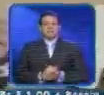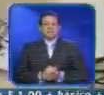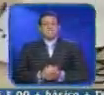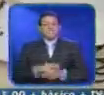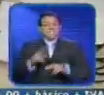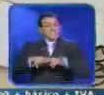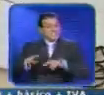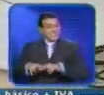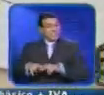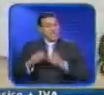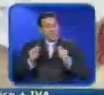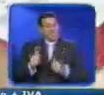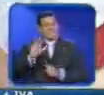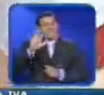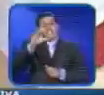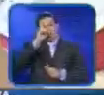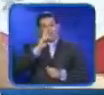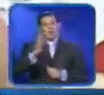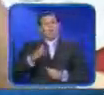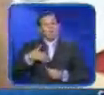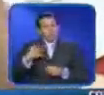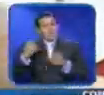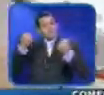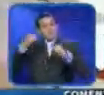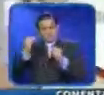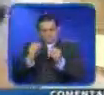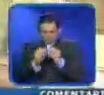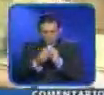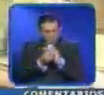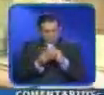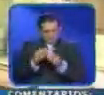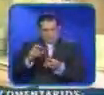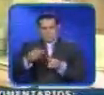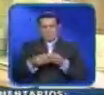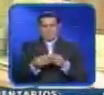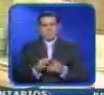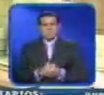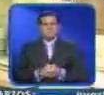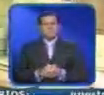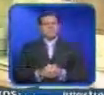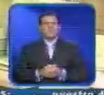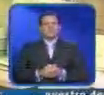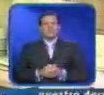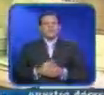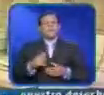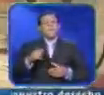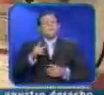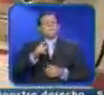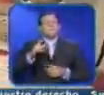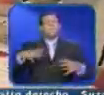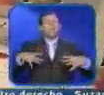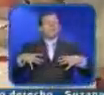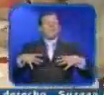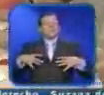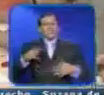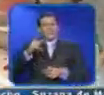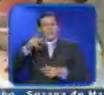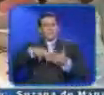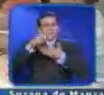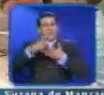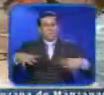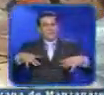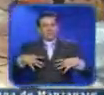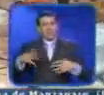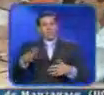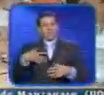Niños a partir de los 5 años pueden desarrollar sus destrezas manuales. Nuestros planes vacacionales son planes semanales. Pueden venir a trabajar con